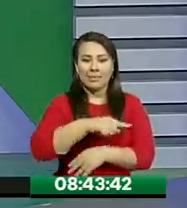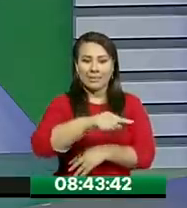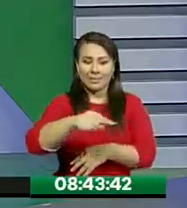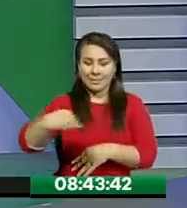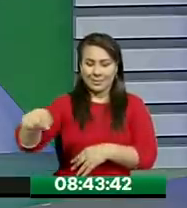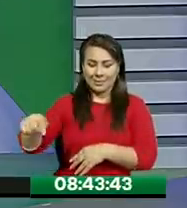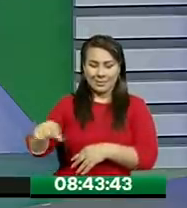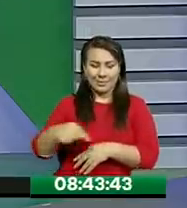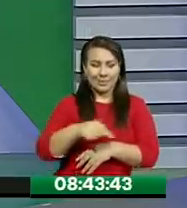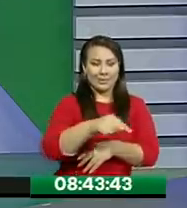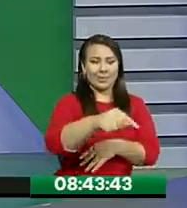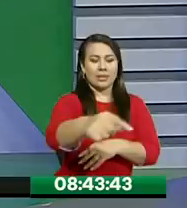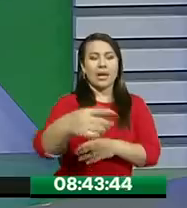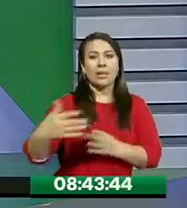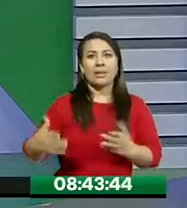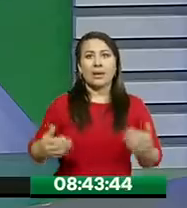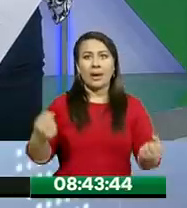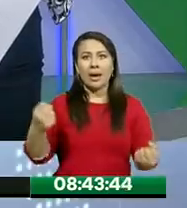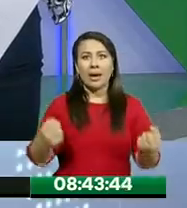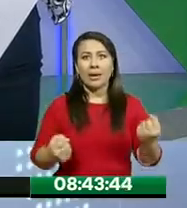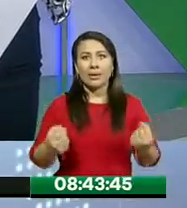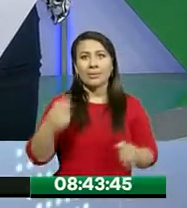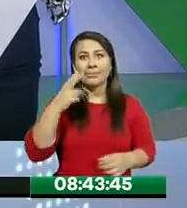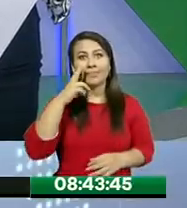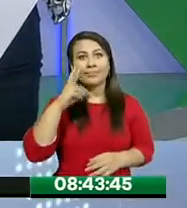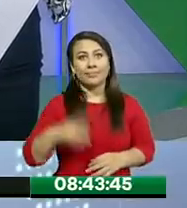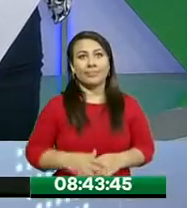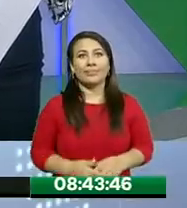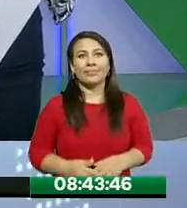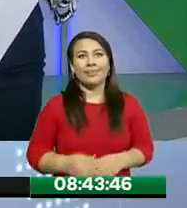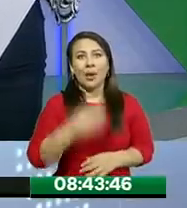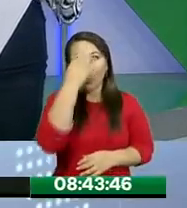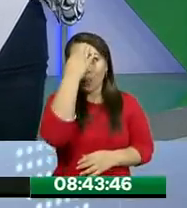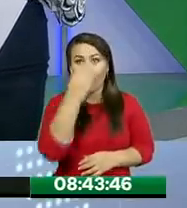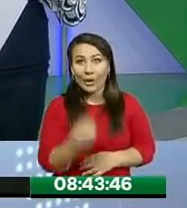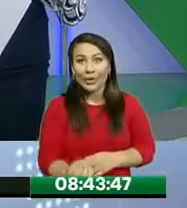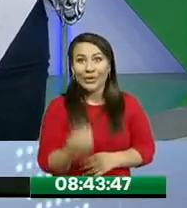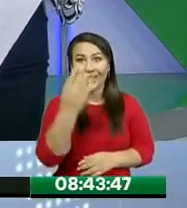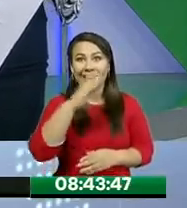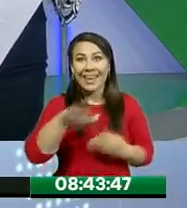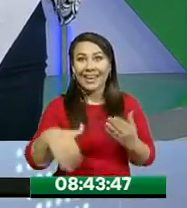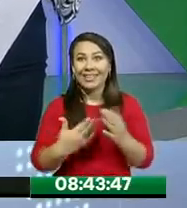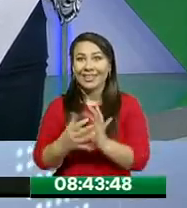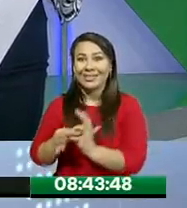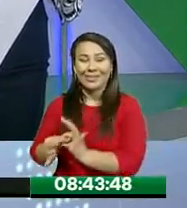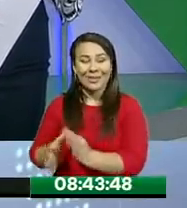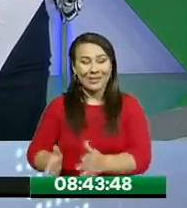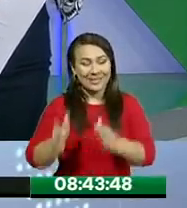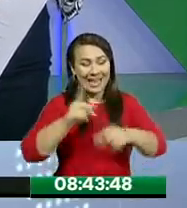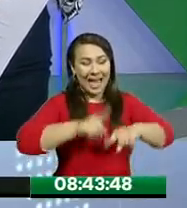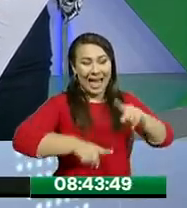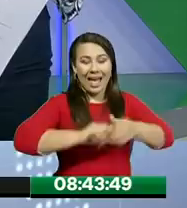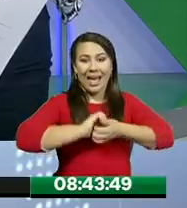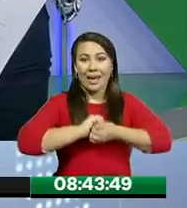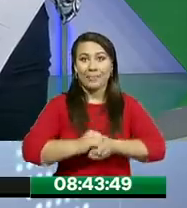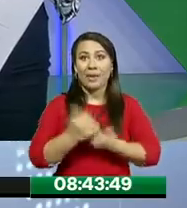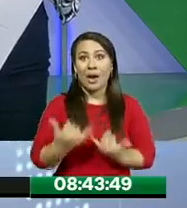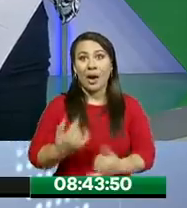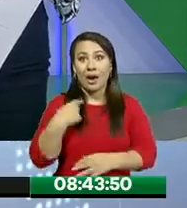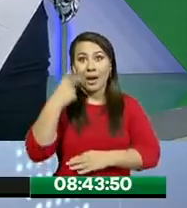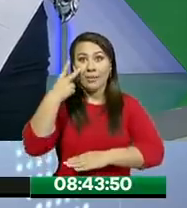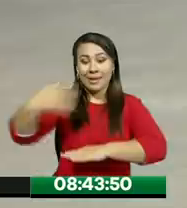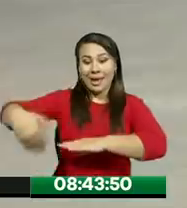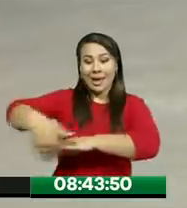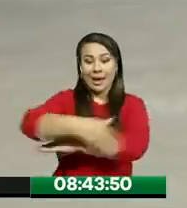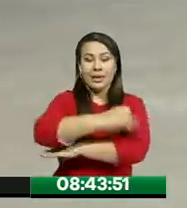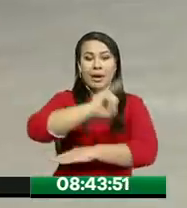El hecho se registró en el cantón Puerto Viejo, provincia de Manabí. Aquí varias personas habían llegado hasta un UPC de la zona para confirmar